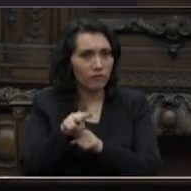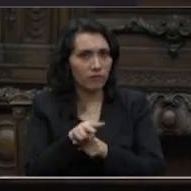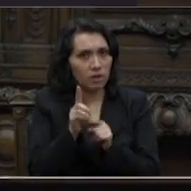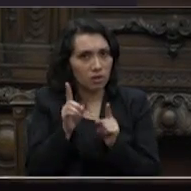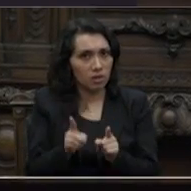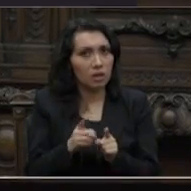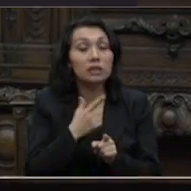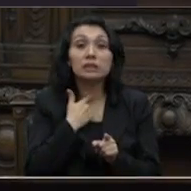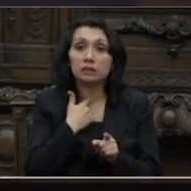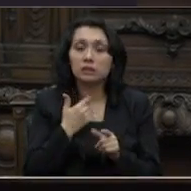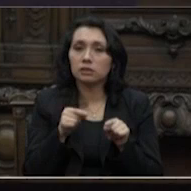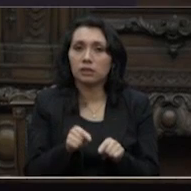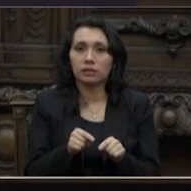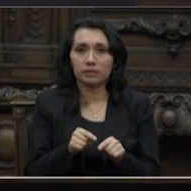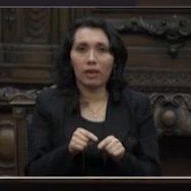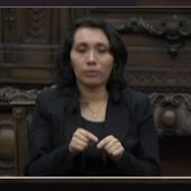E interesantemente,